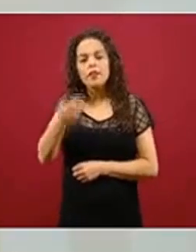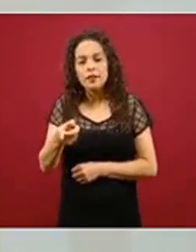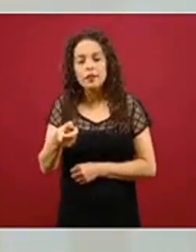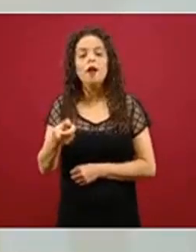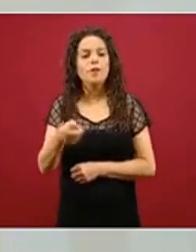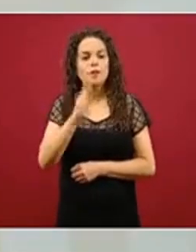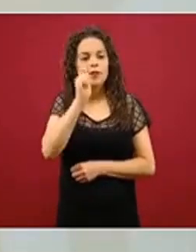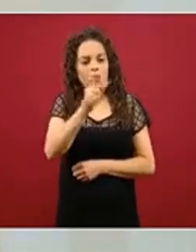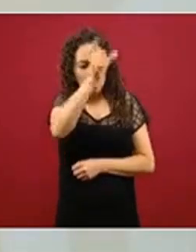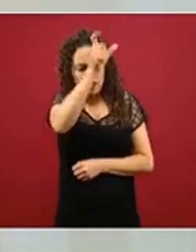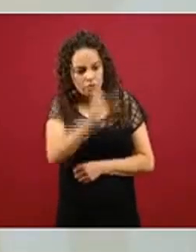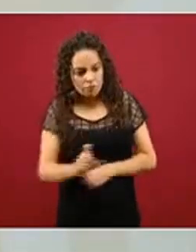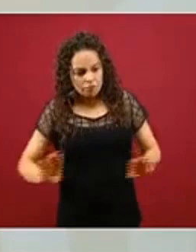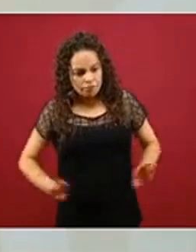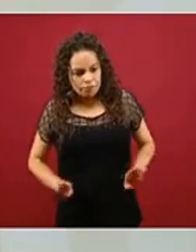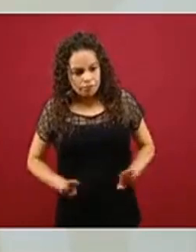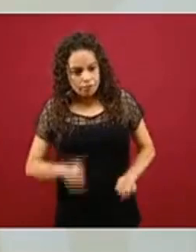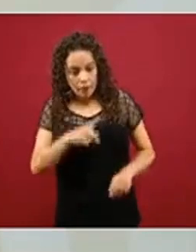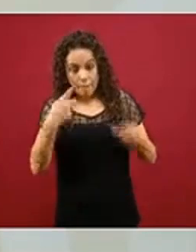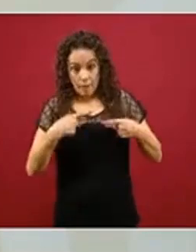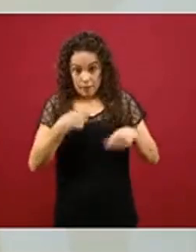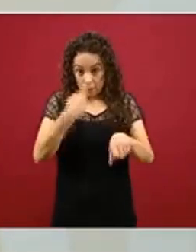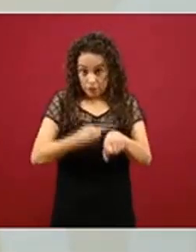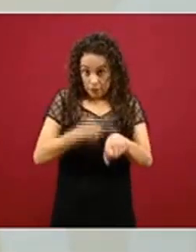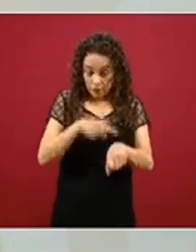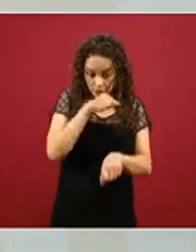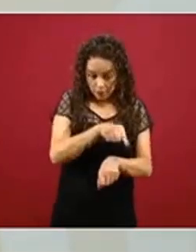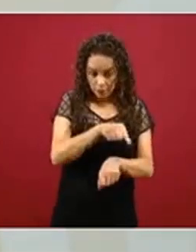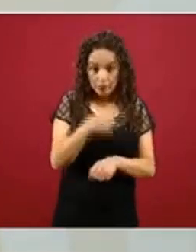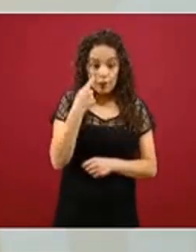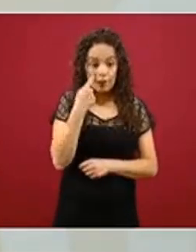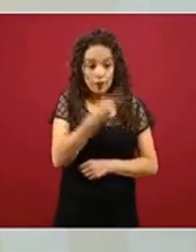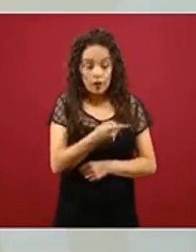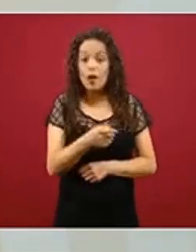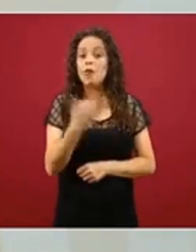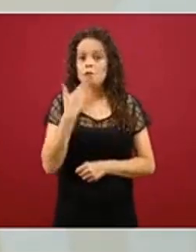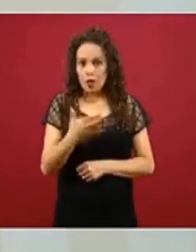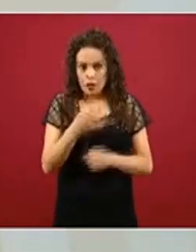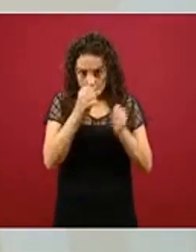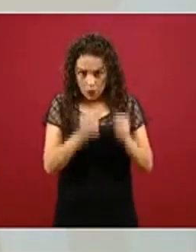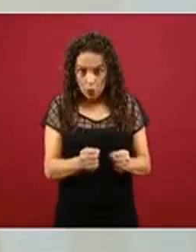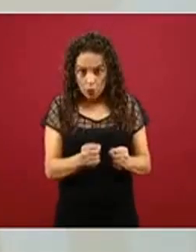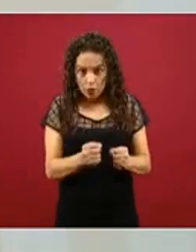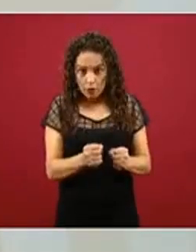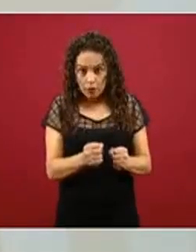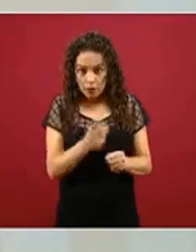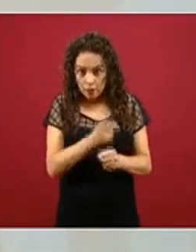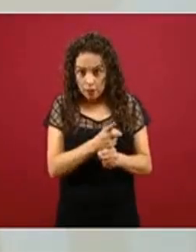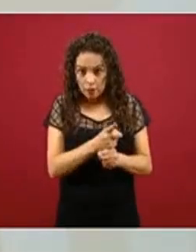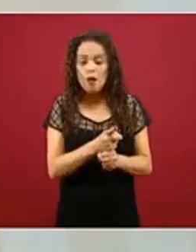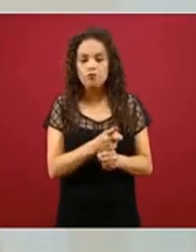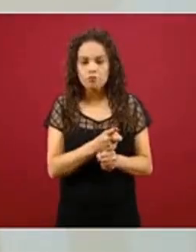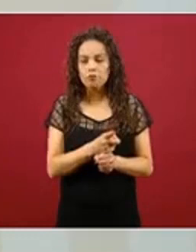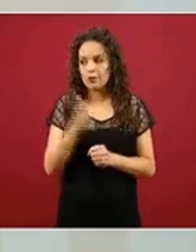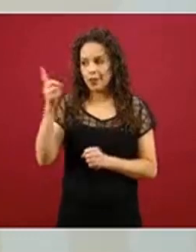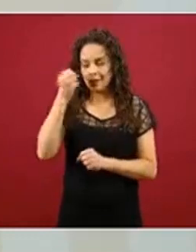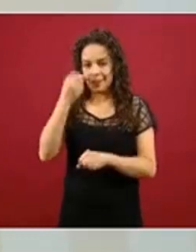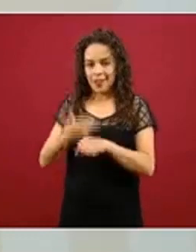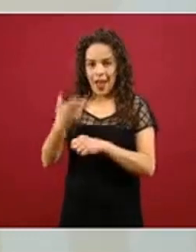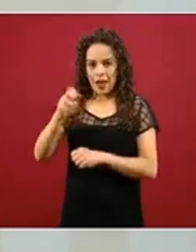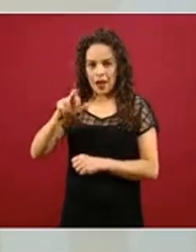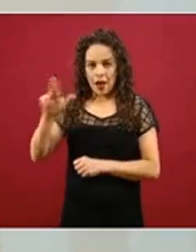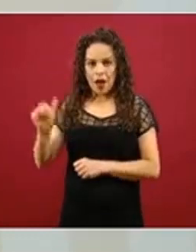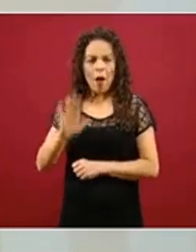Prioridad 1 es que esté en condiciones de seguridad, El secretario Herrera parece estarlo, tiene